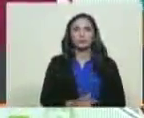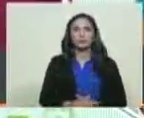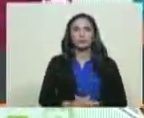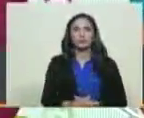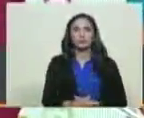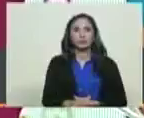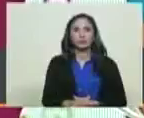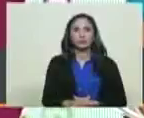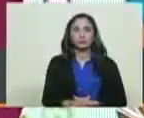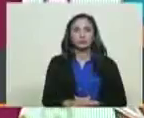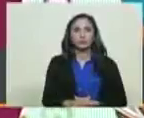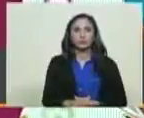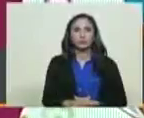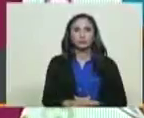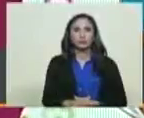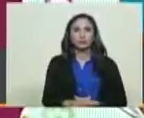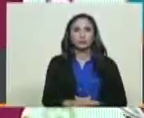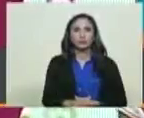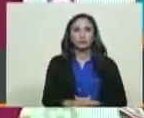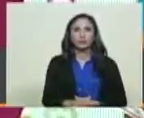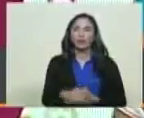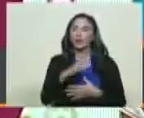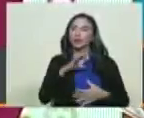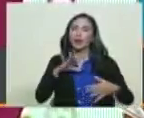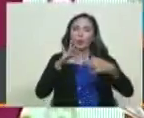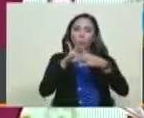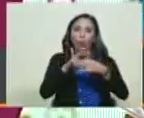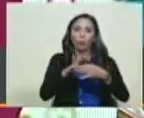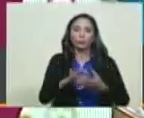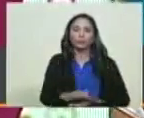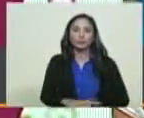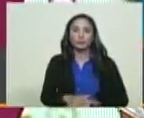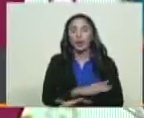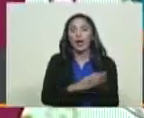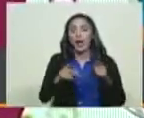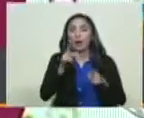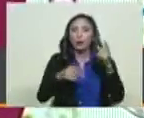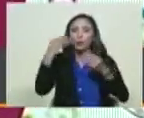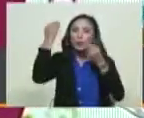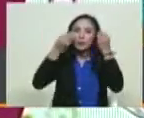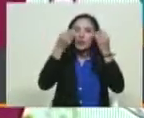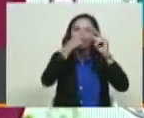desde la unión unión en la diversidad